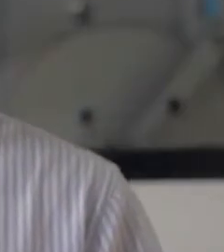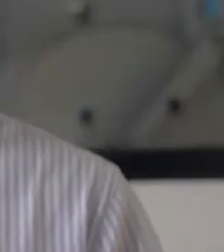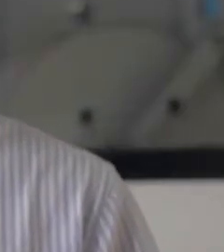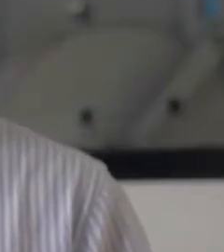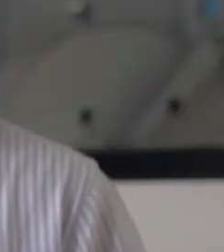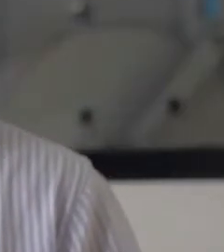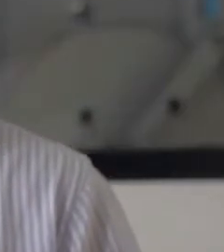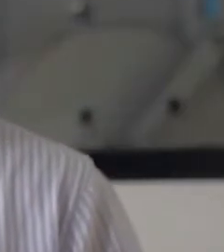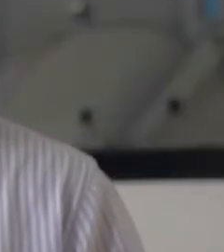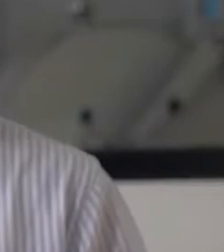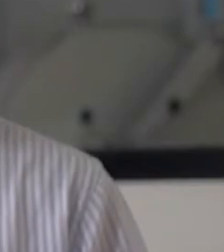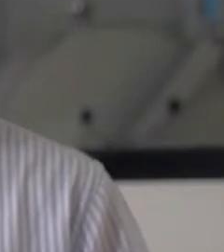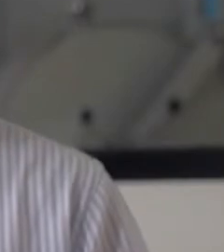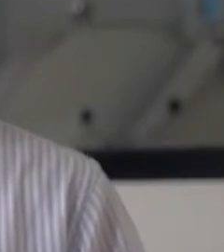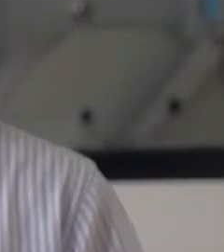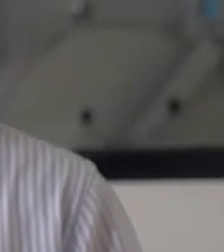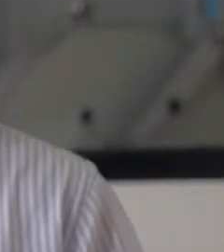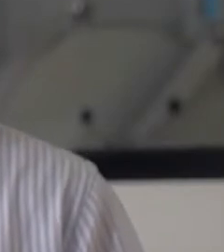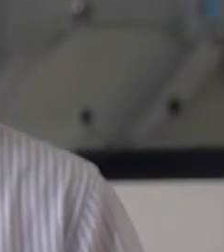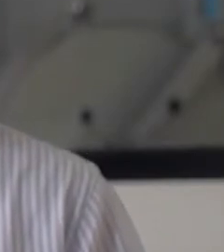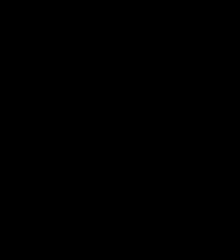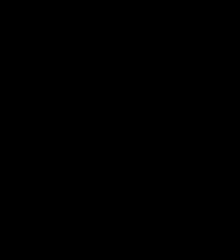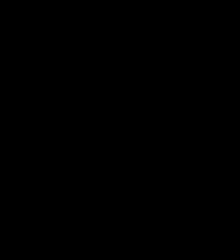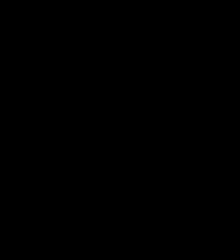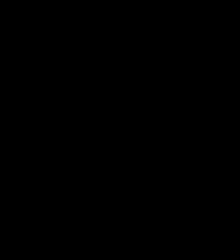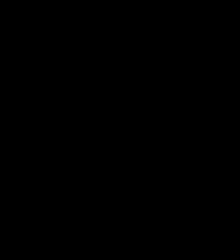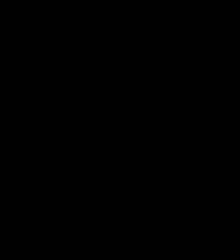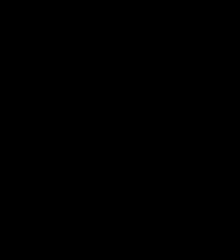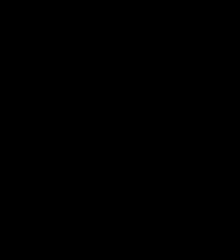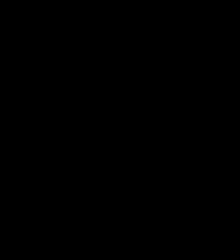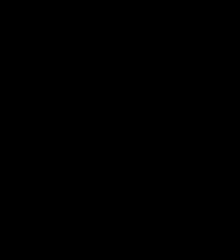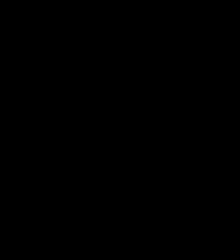González y soy electroquímico de la UCR.